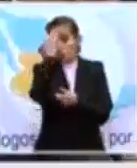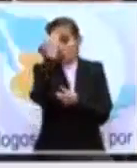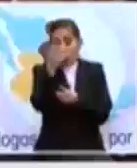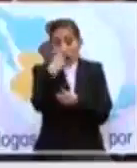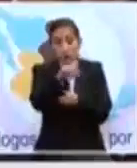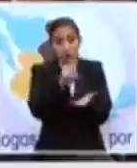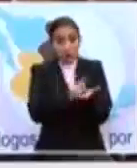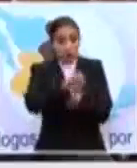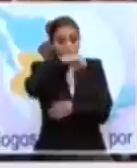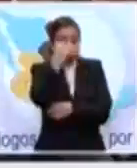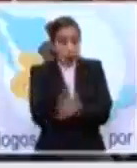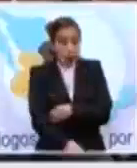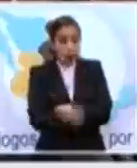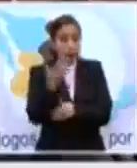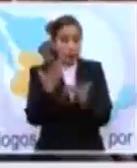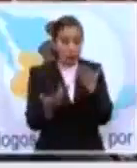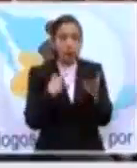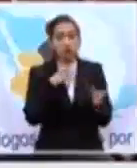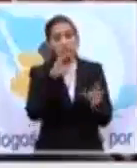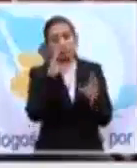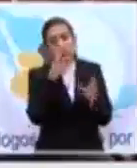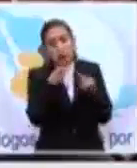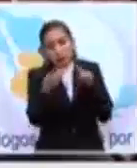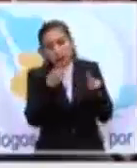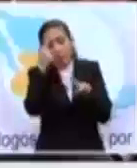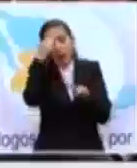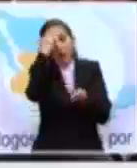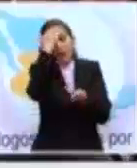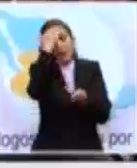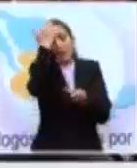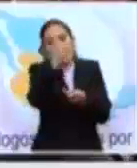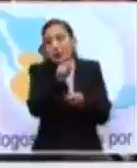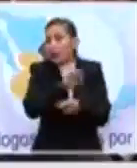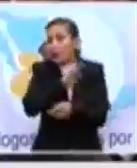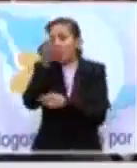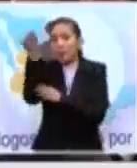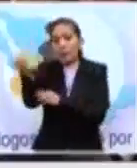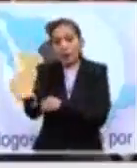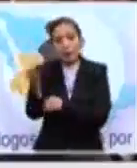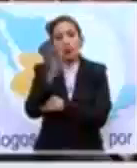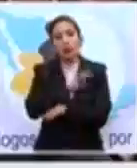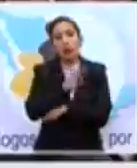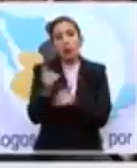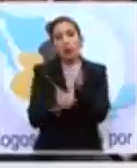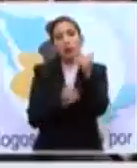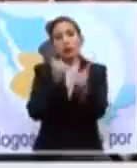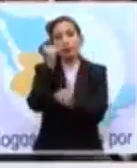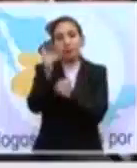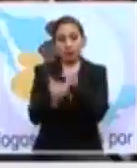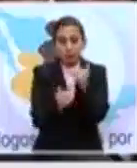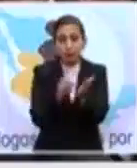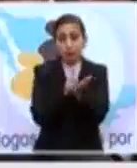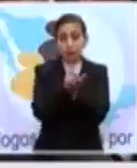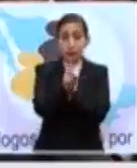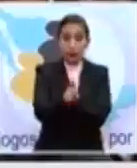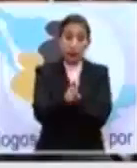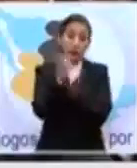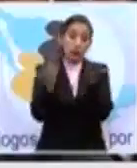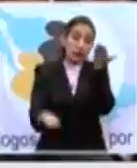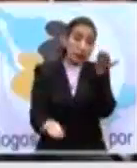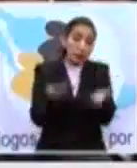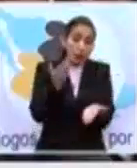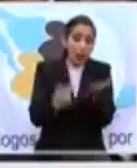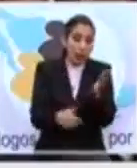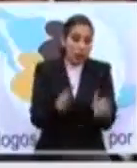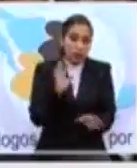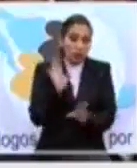derechos y obligaciones y que lo estamos preparando para que sepa qué puede exigir y cómo puede ir avanzando a exigir sus derechos, y que a veces, aunque